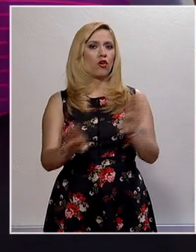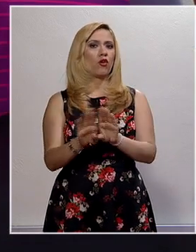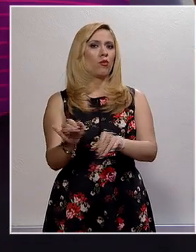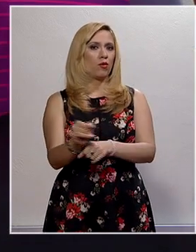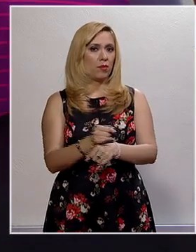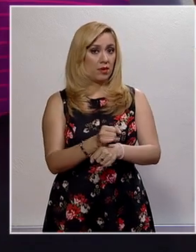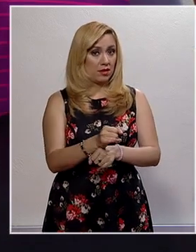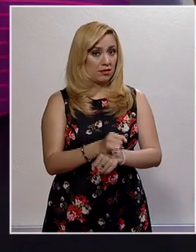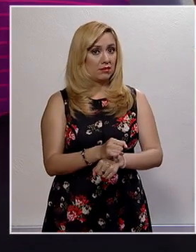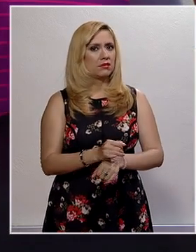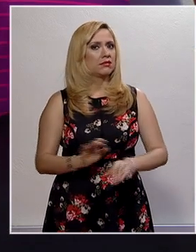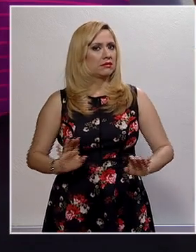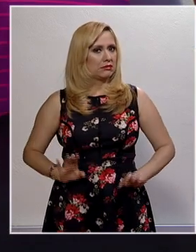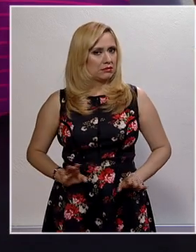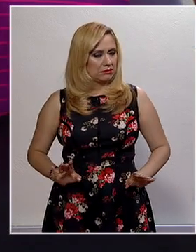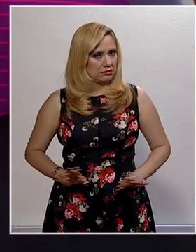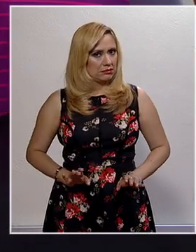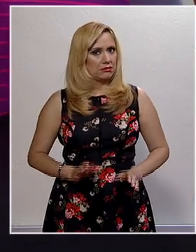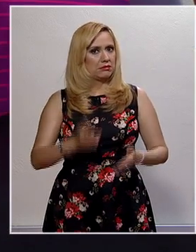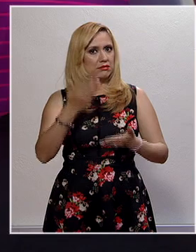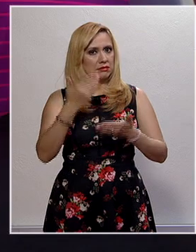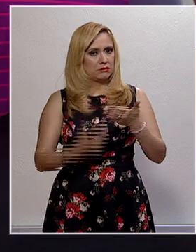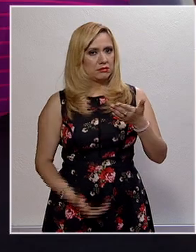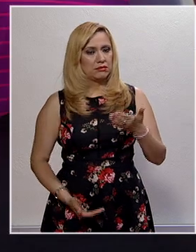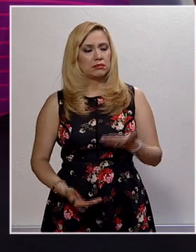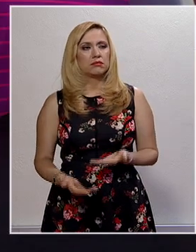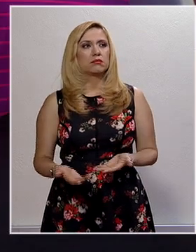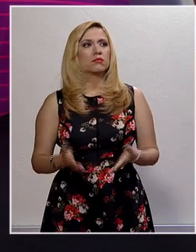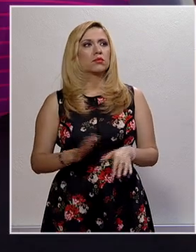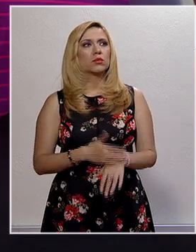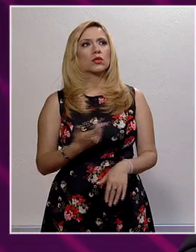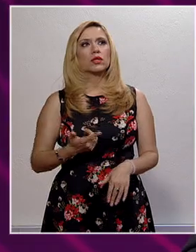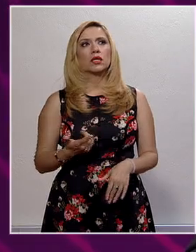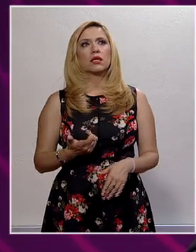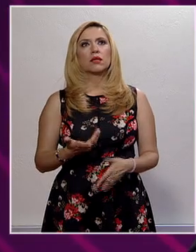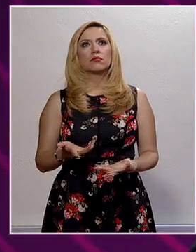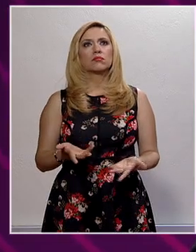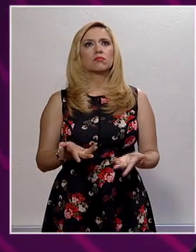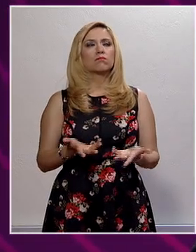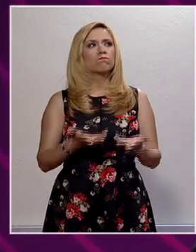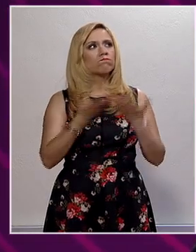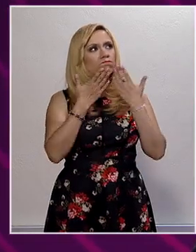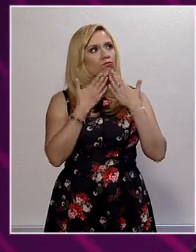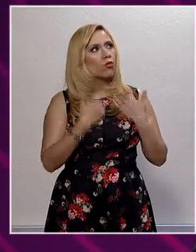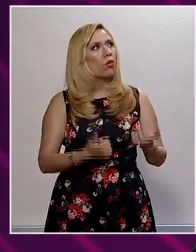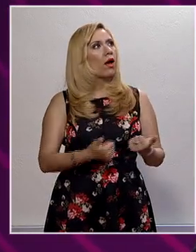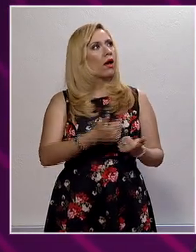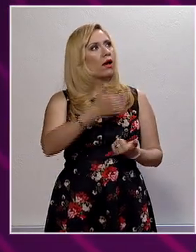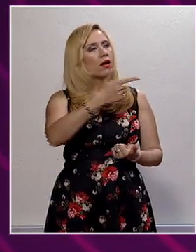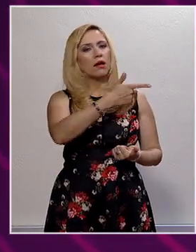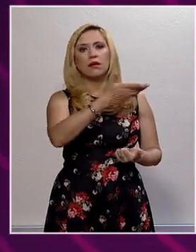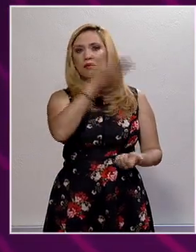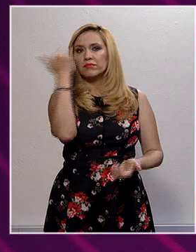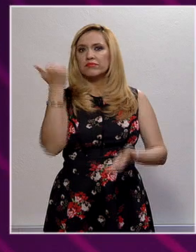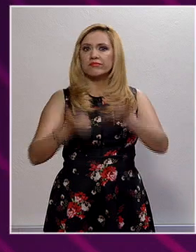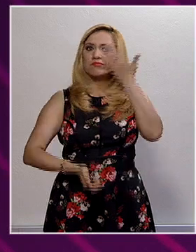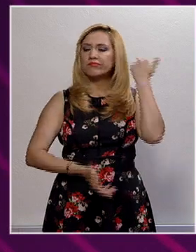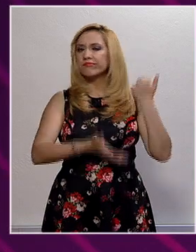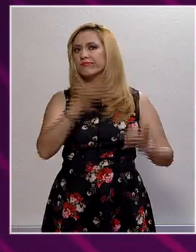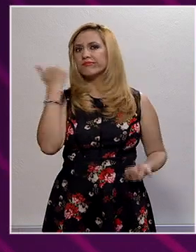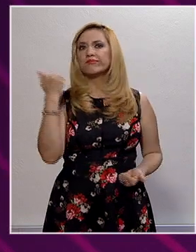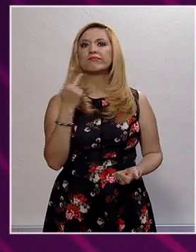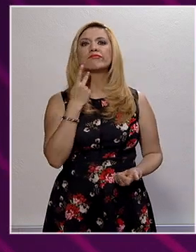estas características, ante la ausencia, ¿no?, de capacitación, de capacidades técnicas de